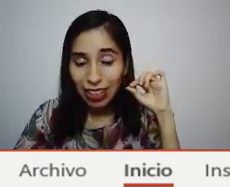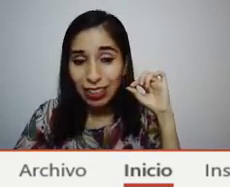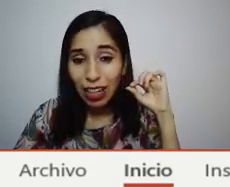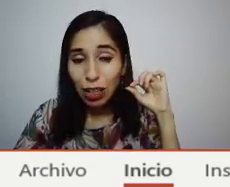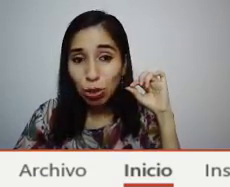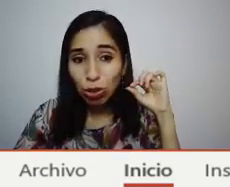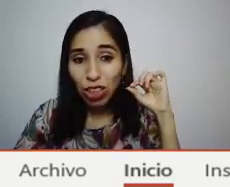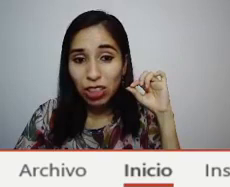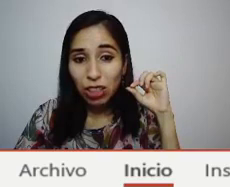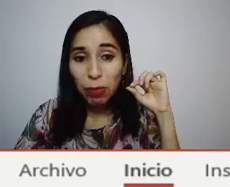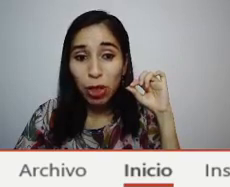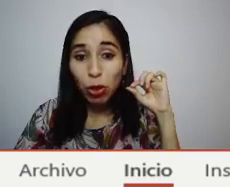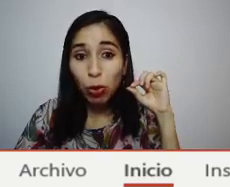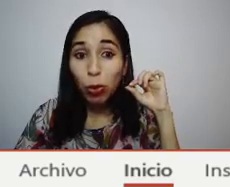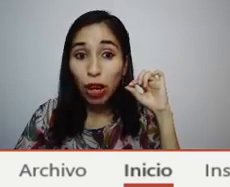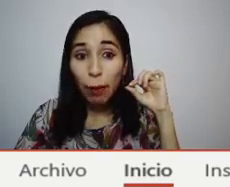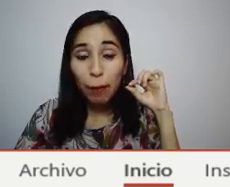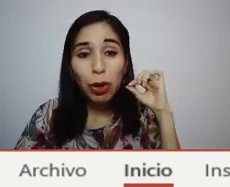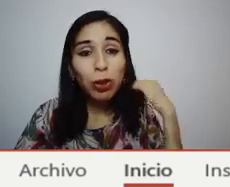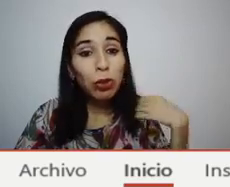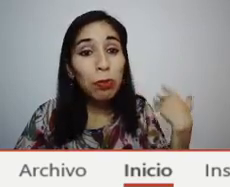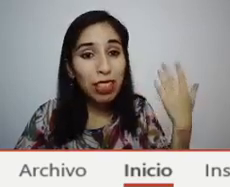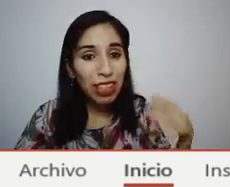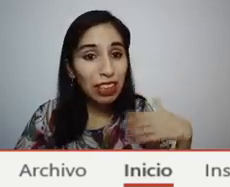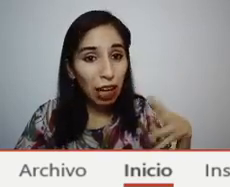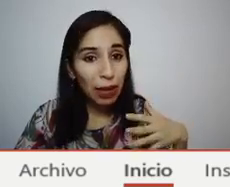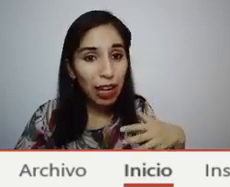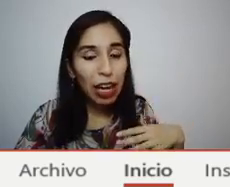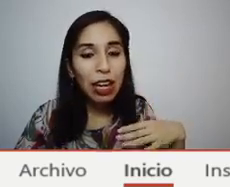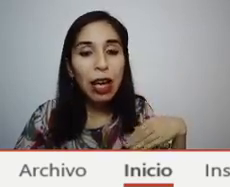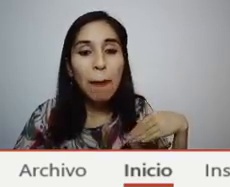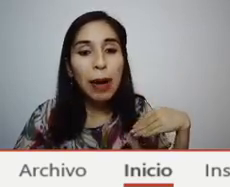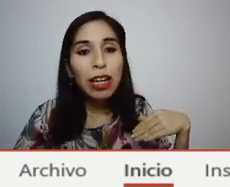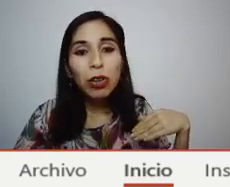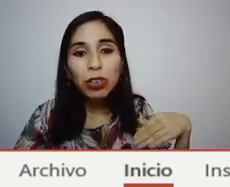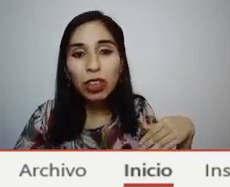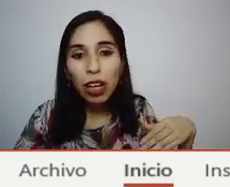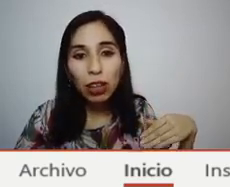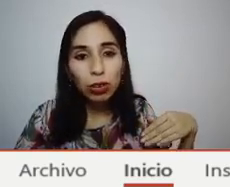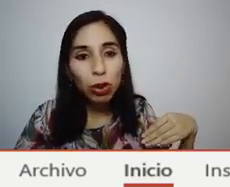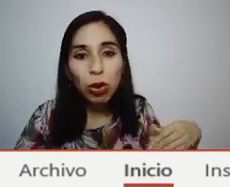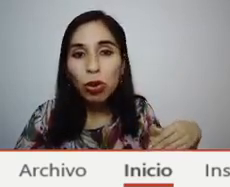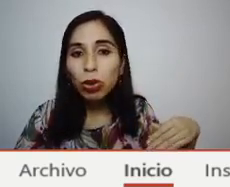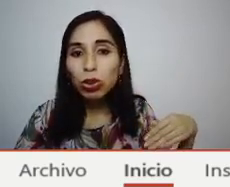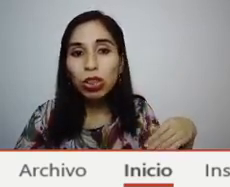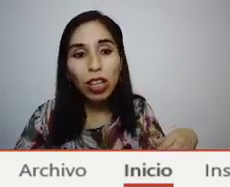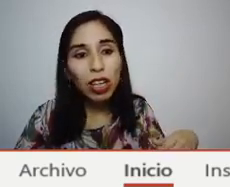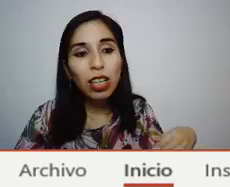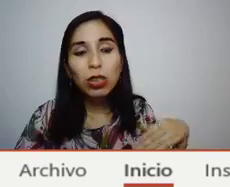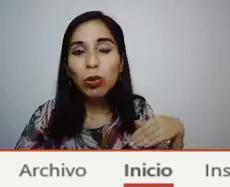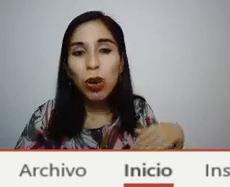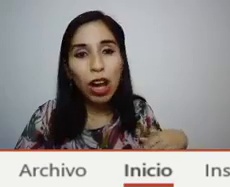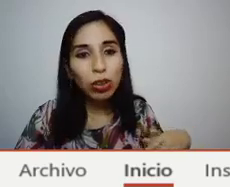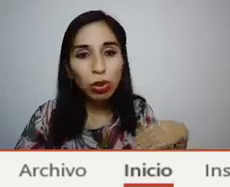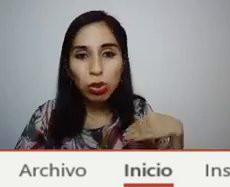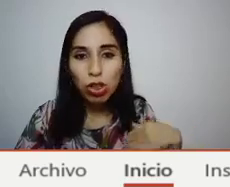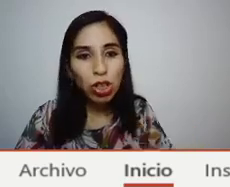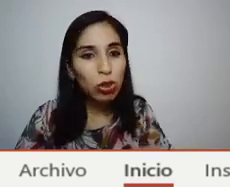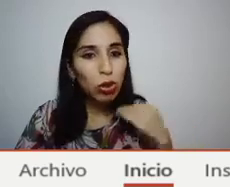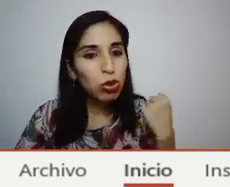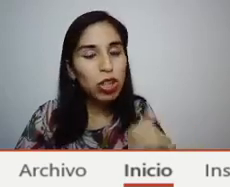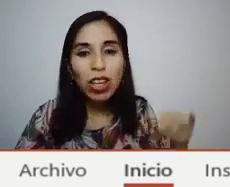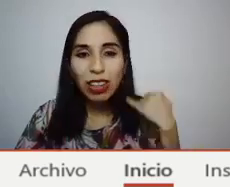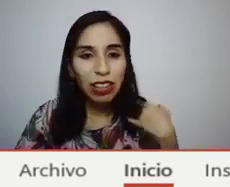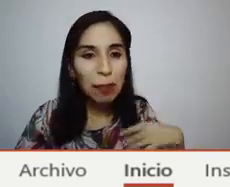aquí en este caso ustedes están viendo una pero cuando empiezan a trabajar van a encontrar dos tres cuatro cinco